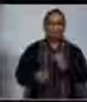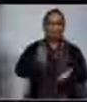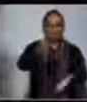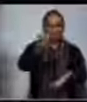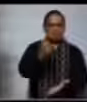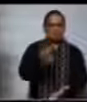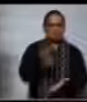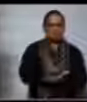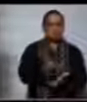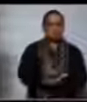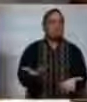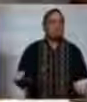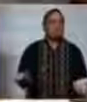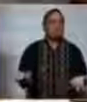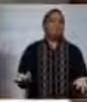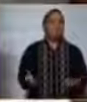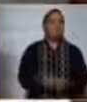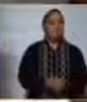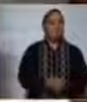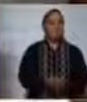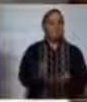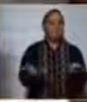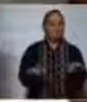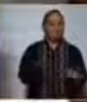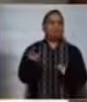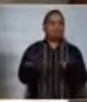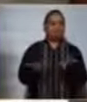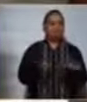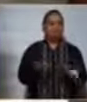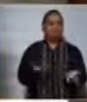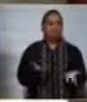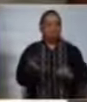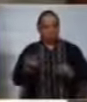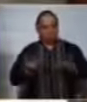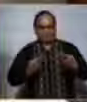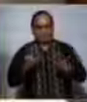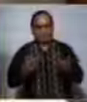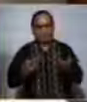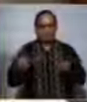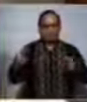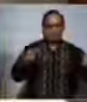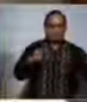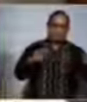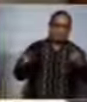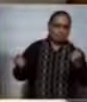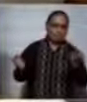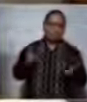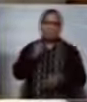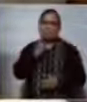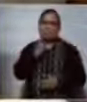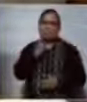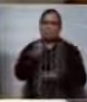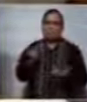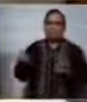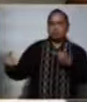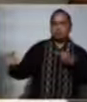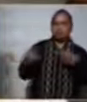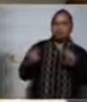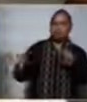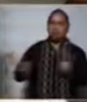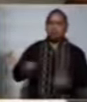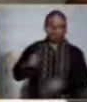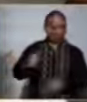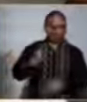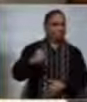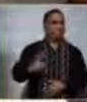Claro, Buenas claro. noches. No, pues sí, nos están preguntando y ya tenemos polémica, hasta debate con nuestro presidente. Madre, se puso la cosa